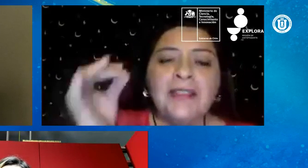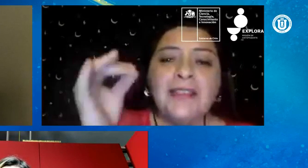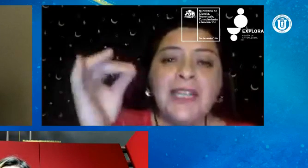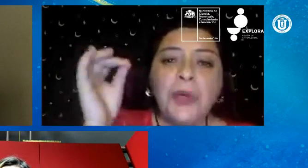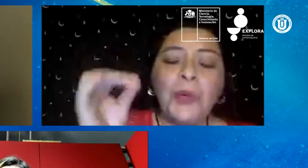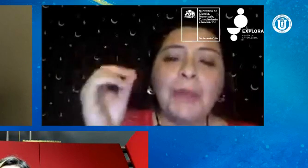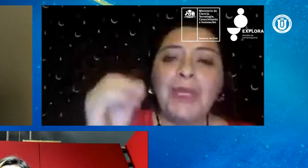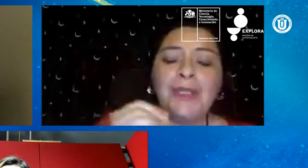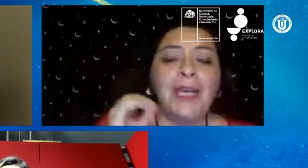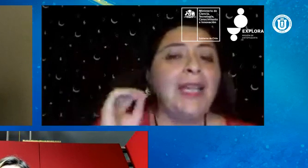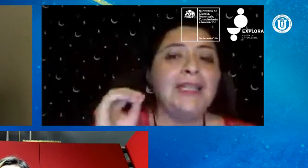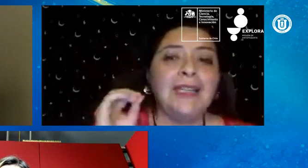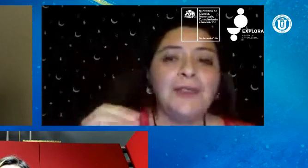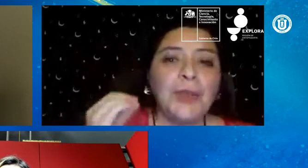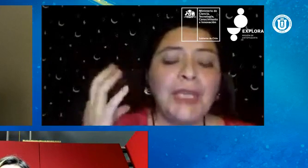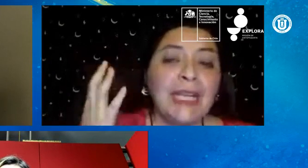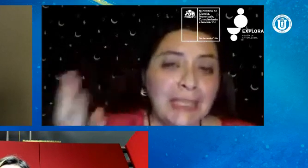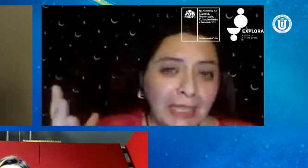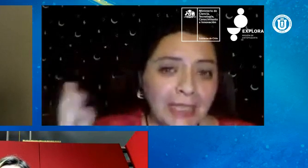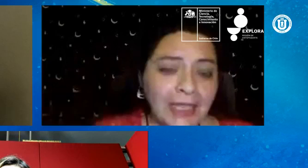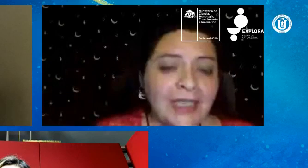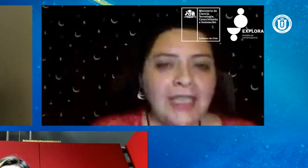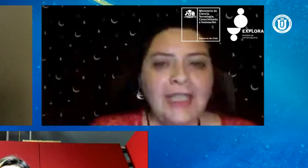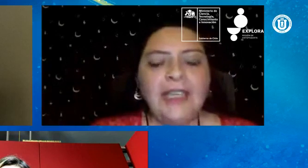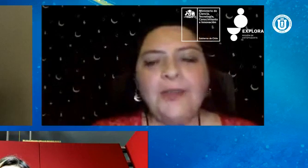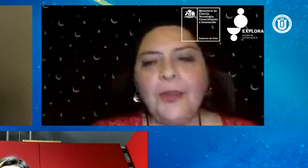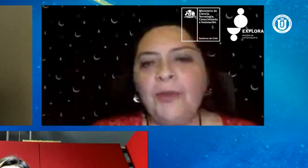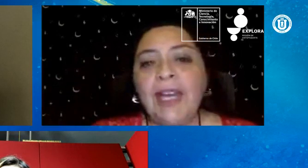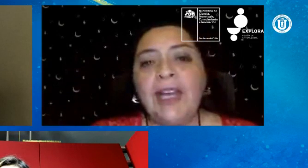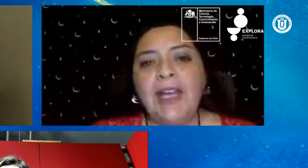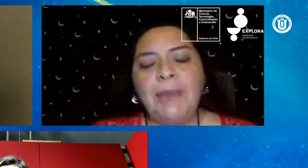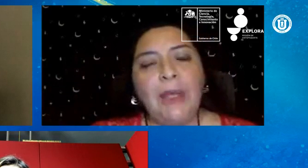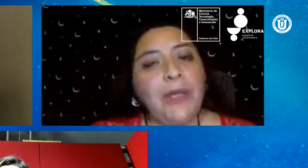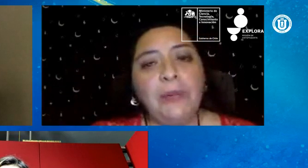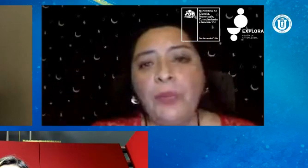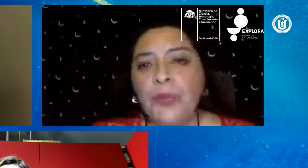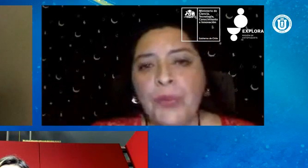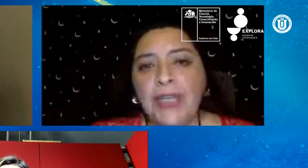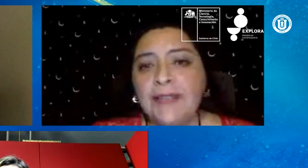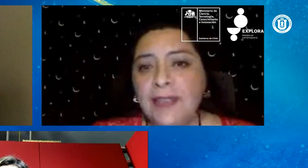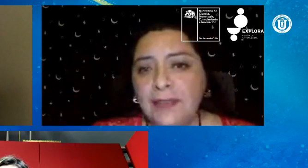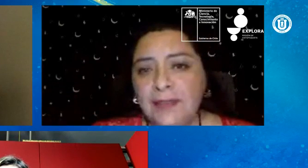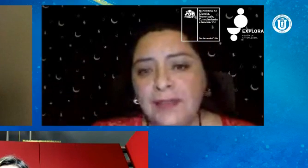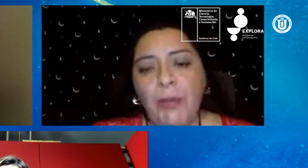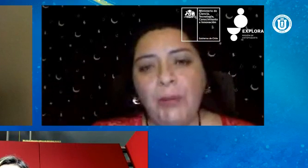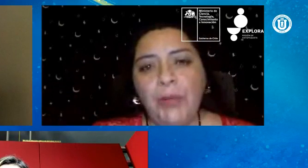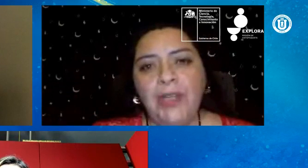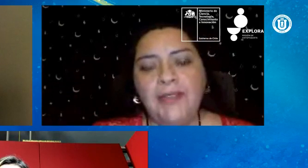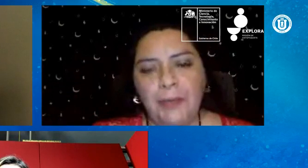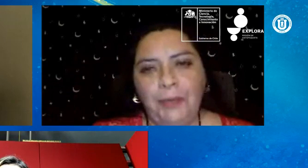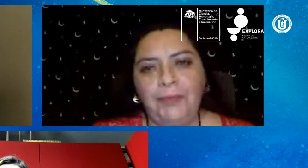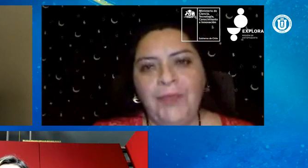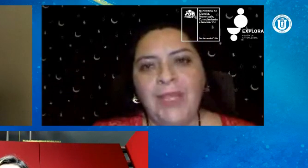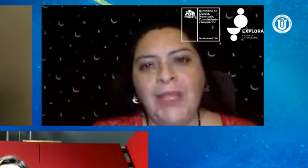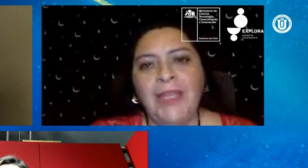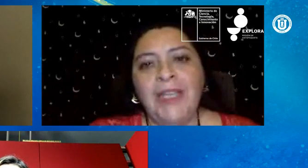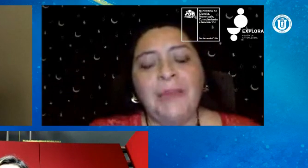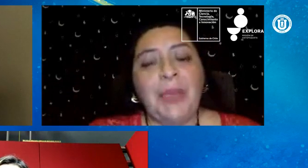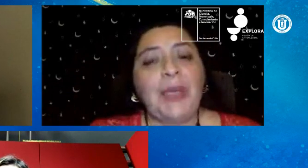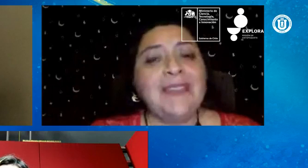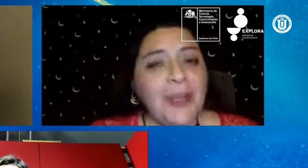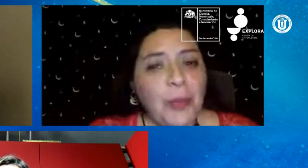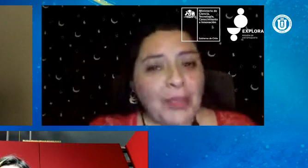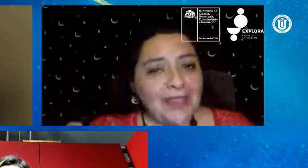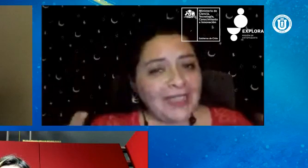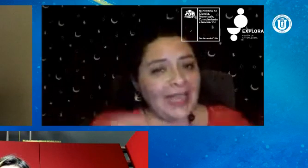sin ninguna pizca de alteración de la Tierra. Y eso nos va a mejorar mucho la ciencia que vamos a poder hacer.